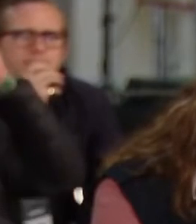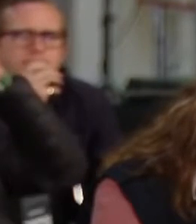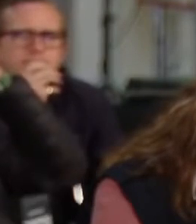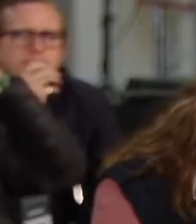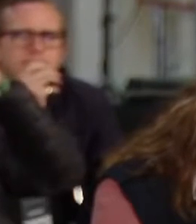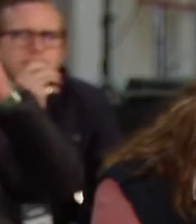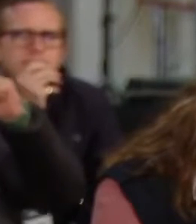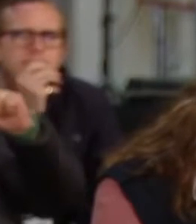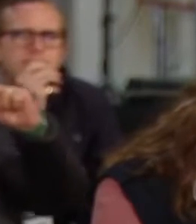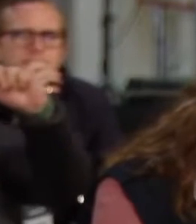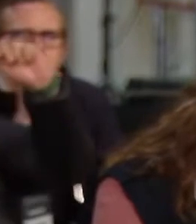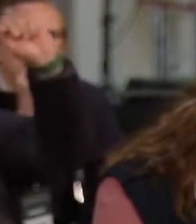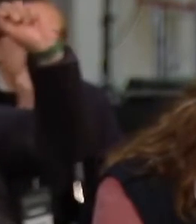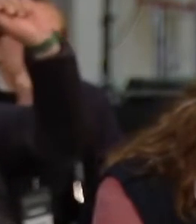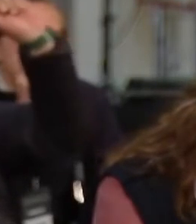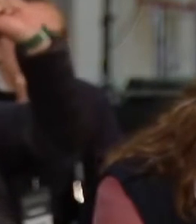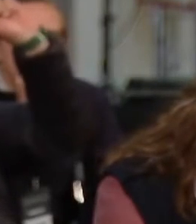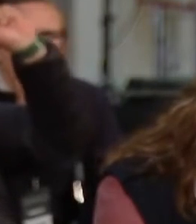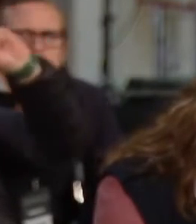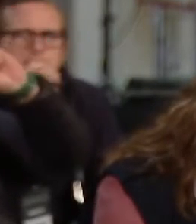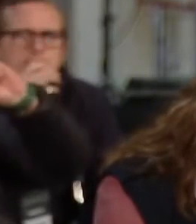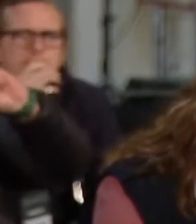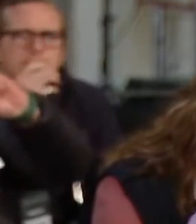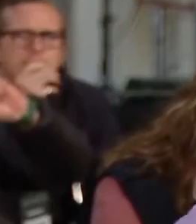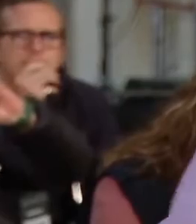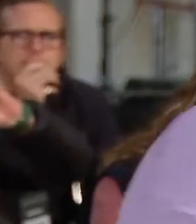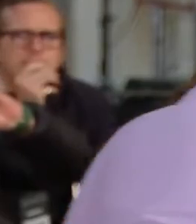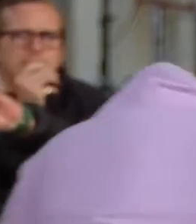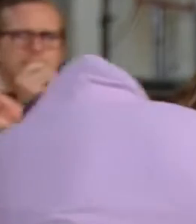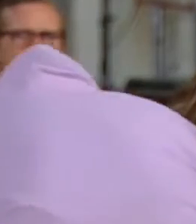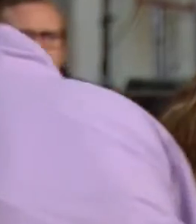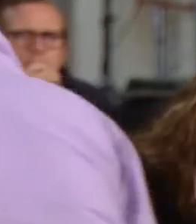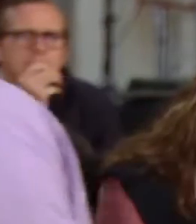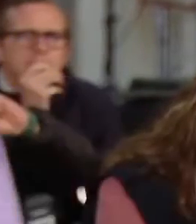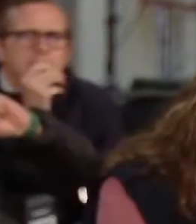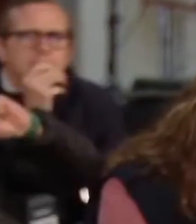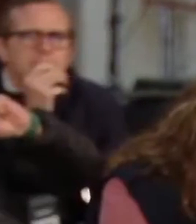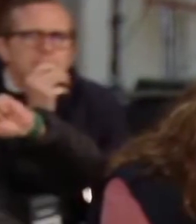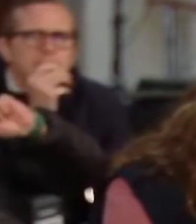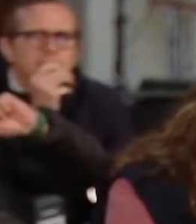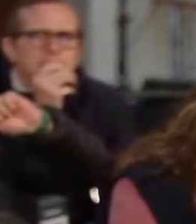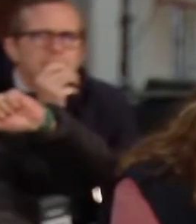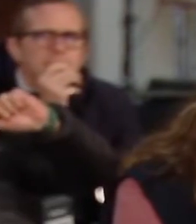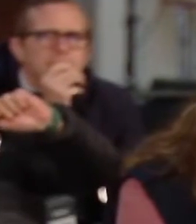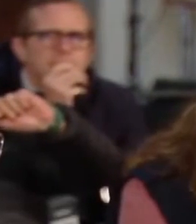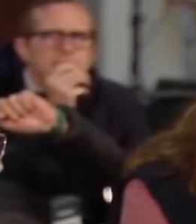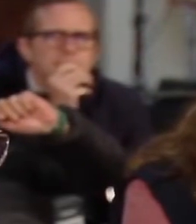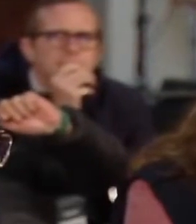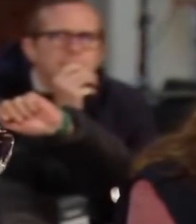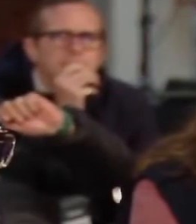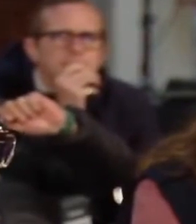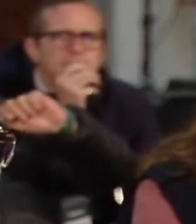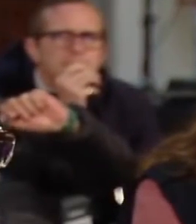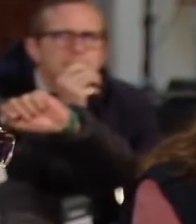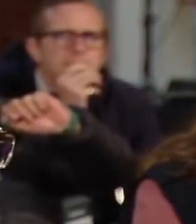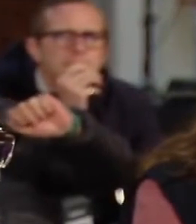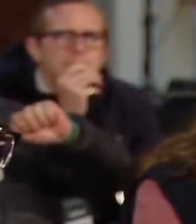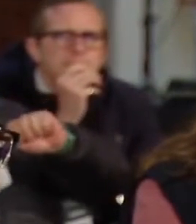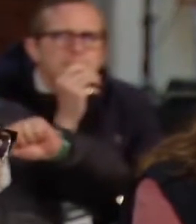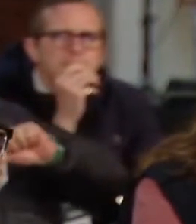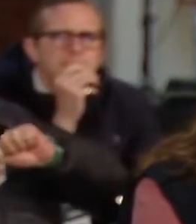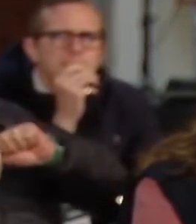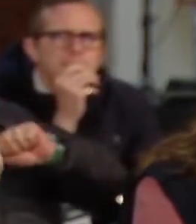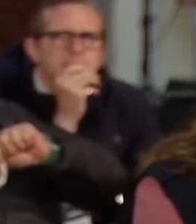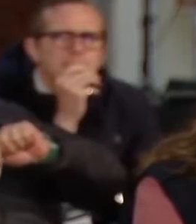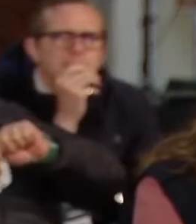un aparato de espionaje, ¿no? Este Centro de Investigación y Seguridad Nacional, el CISEN, del cual ya usted ha hablado aquí, cómo se dedicaba pues